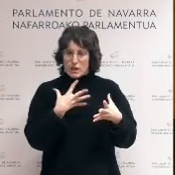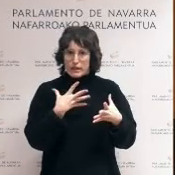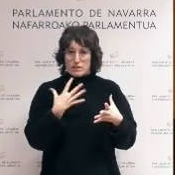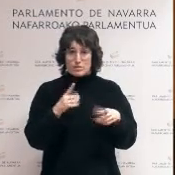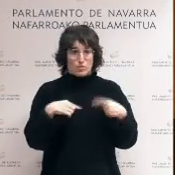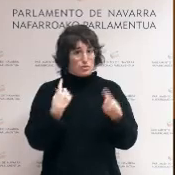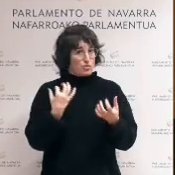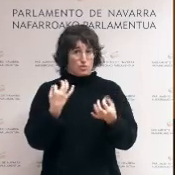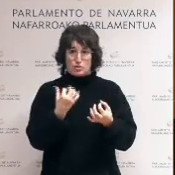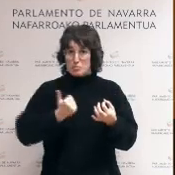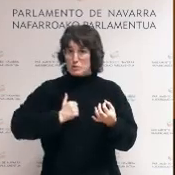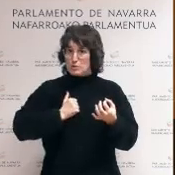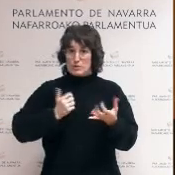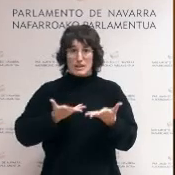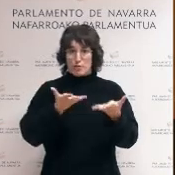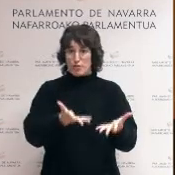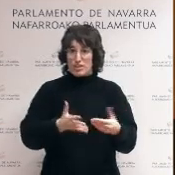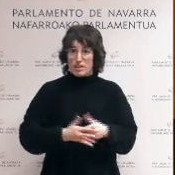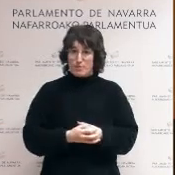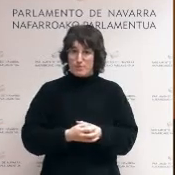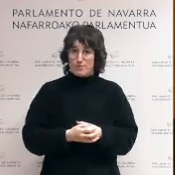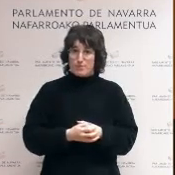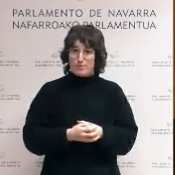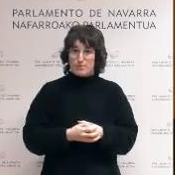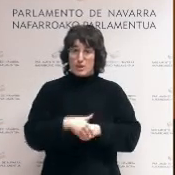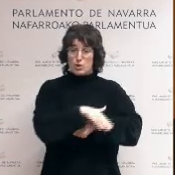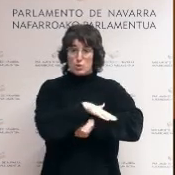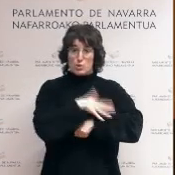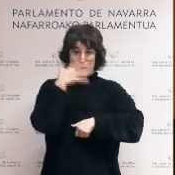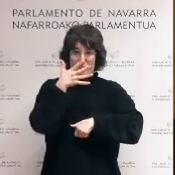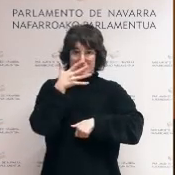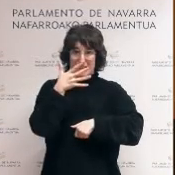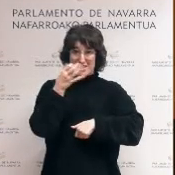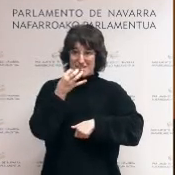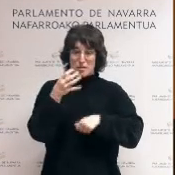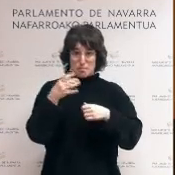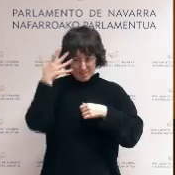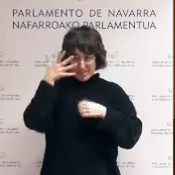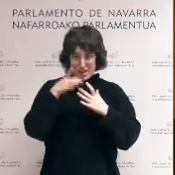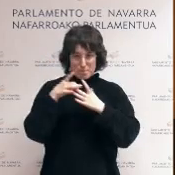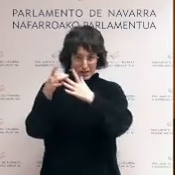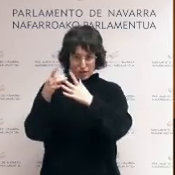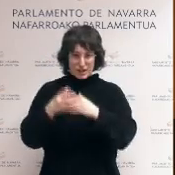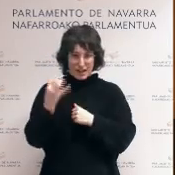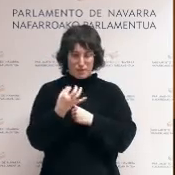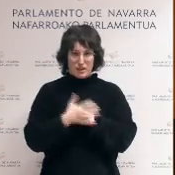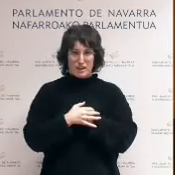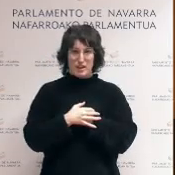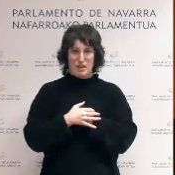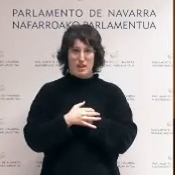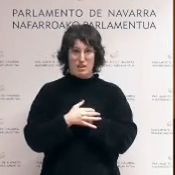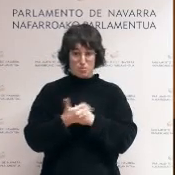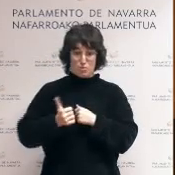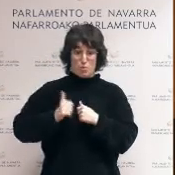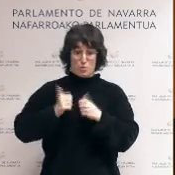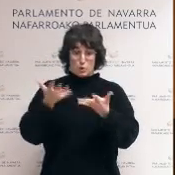posibilidad. Que el Departamento, que el Gobierno de Navarra, que Navarra sea pionera en ofrecer esa oportunidad al